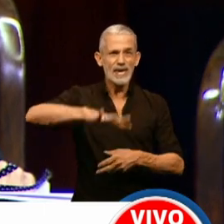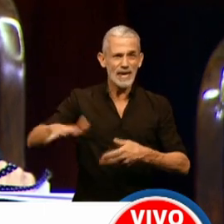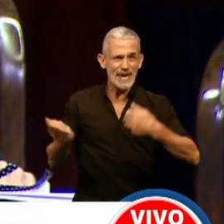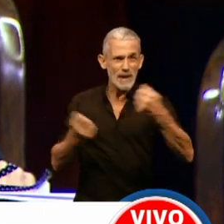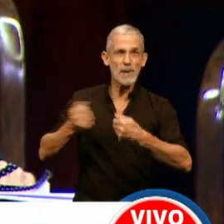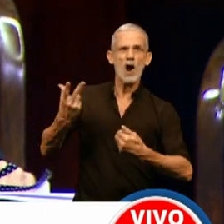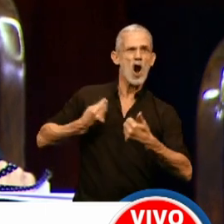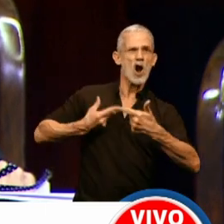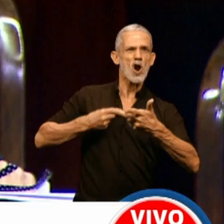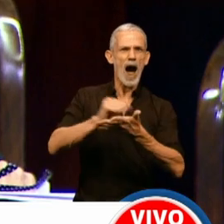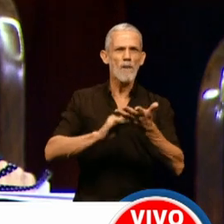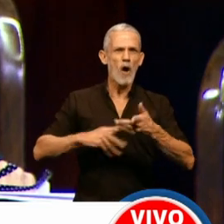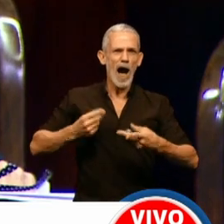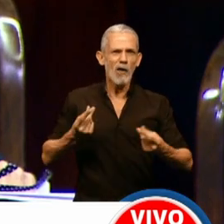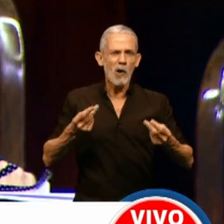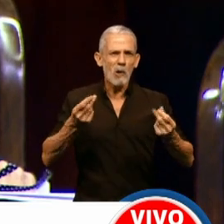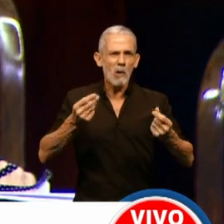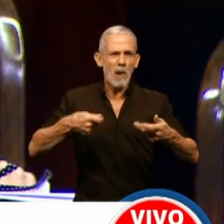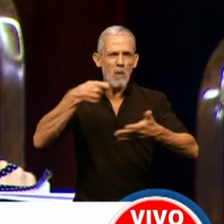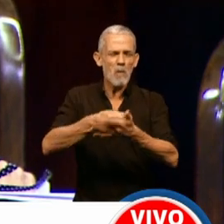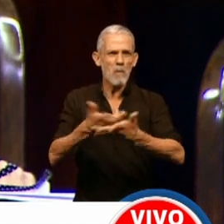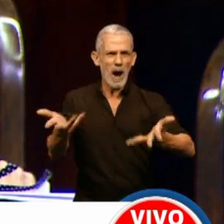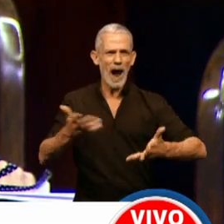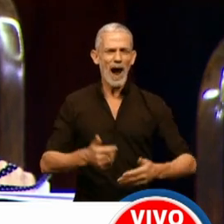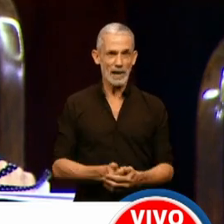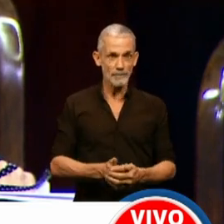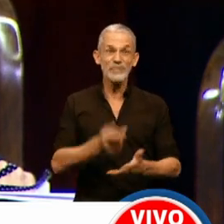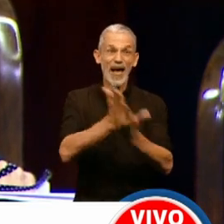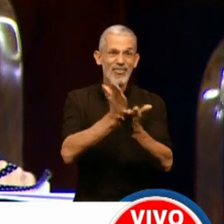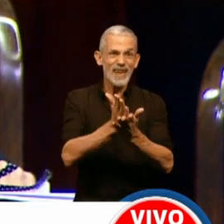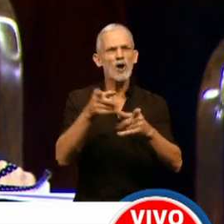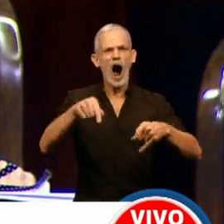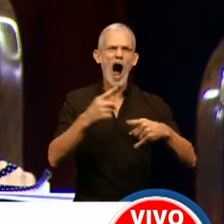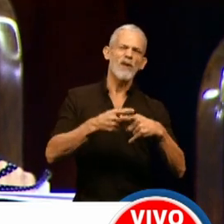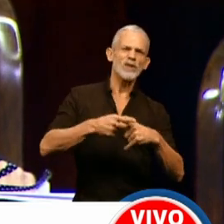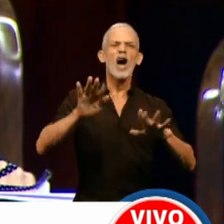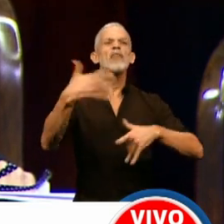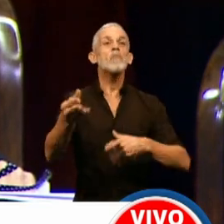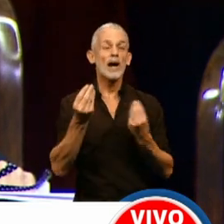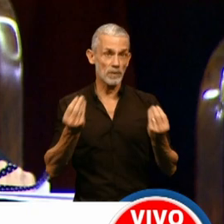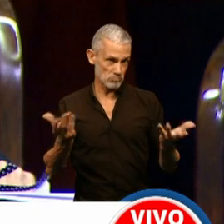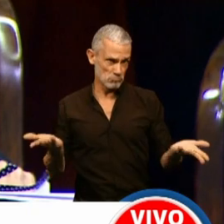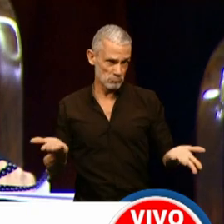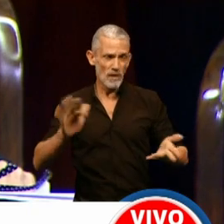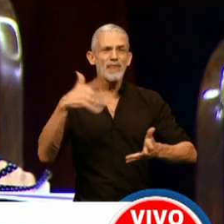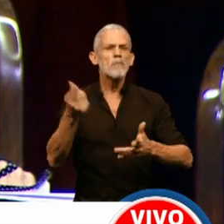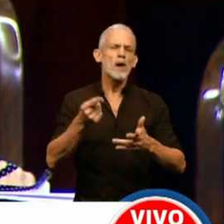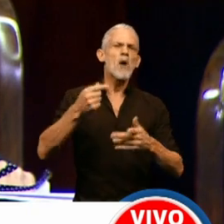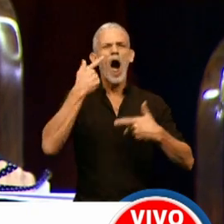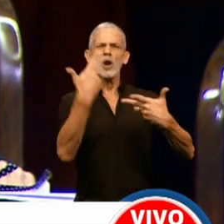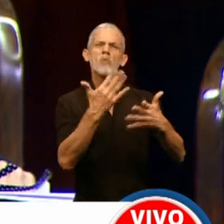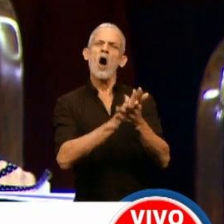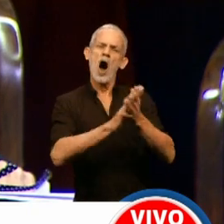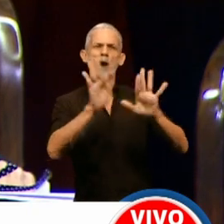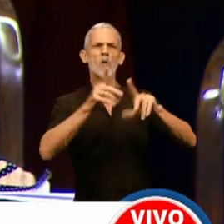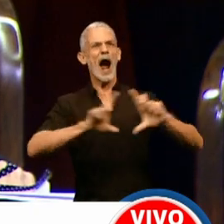para poder pagar el abogado esos son los derechos que reconocemos acá y que festejamos acá pero que después de que los reconocemos que